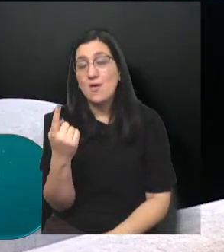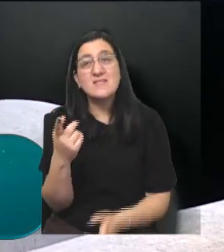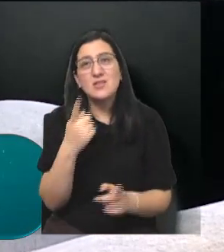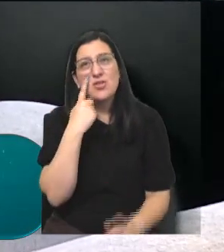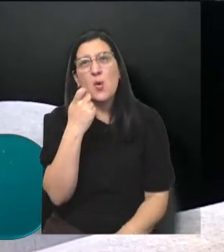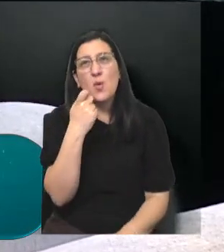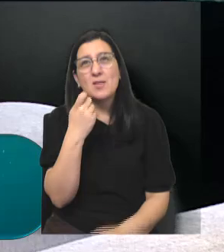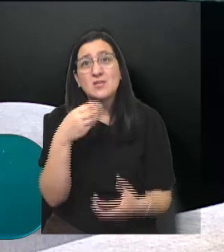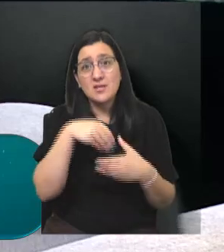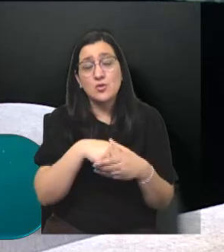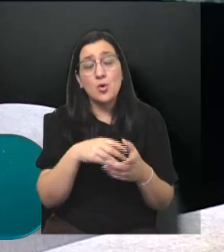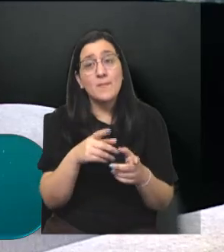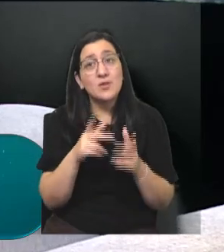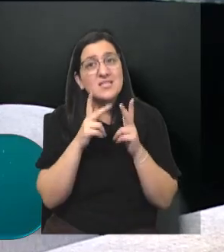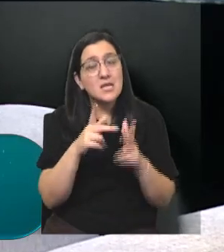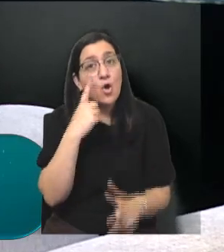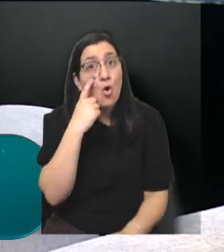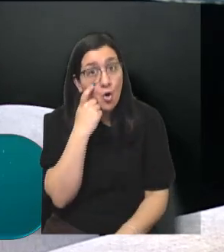dice, ojo con esto